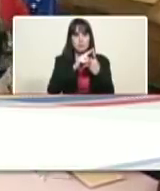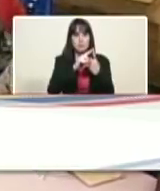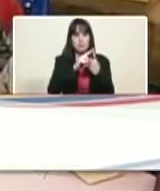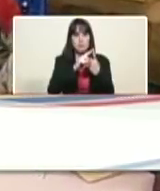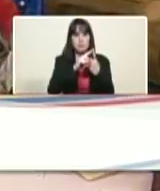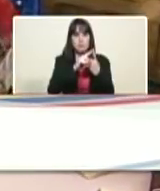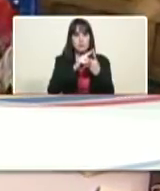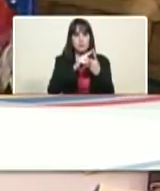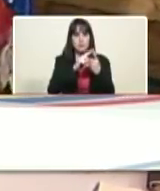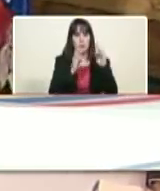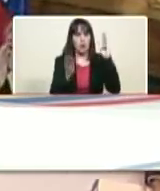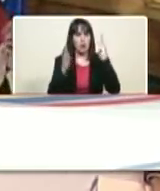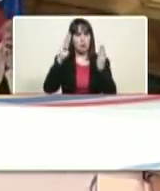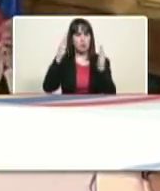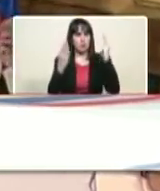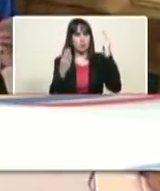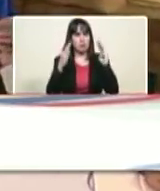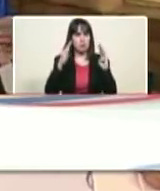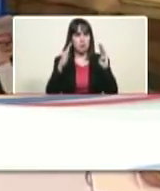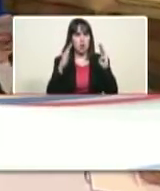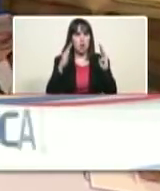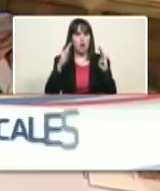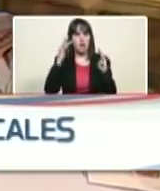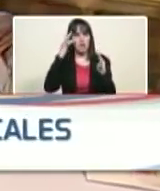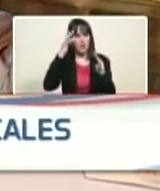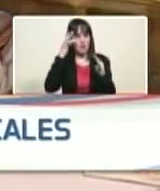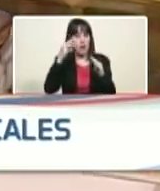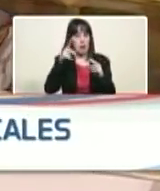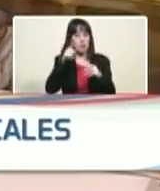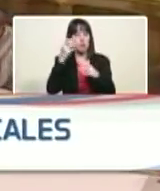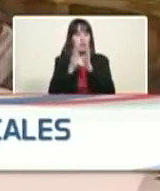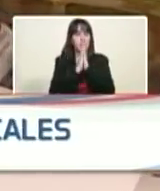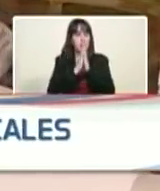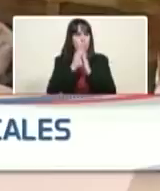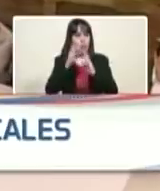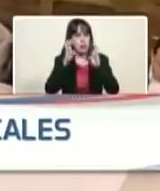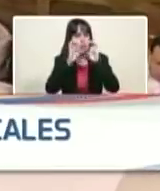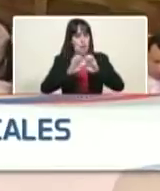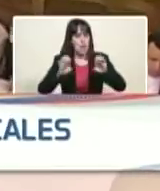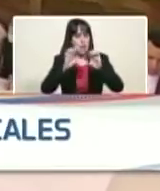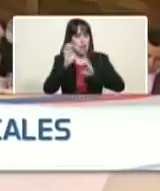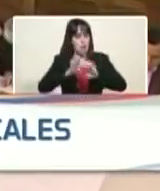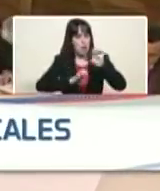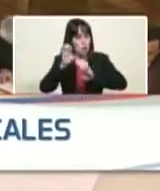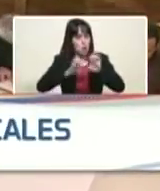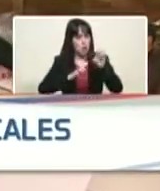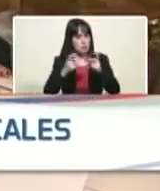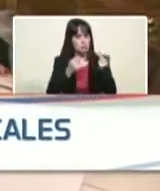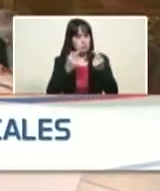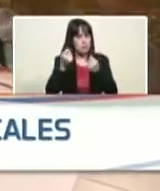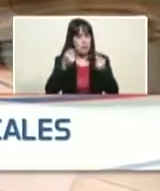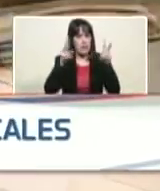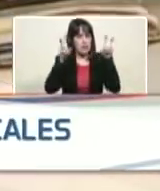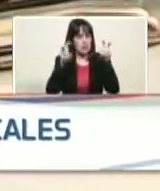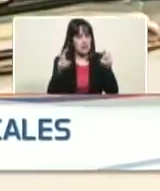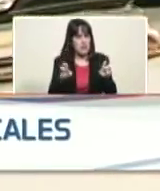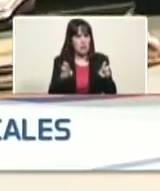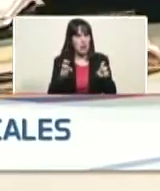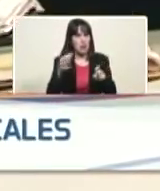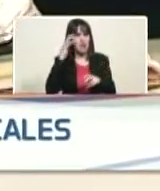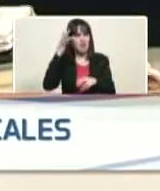lograr un equilibrio fiscal. Hermanos, por favor, estudien el tema. Necesitamos un equilibrio fiscal en el país, un